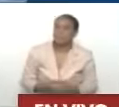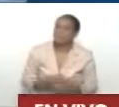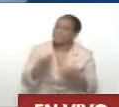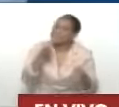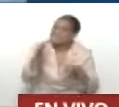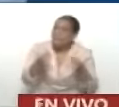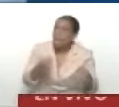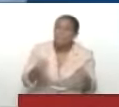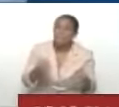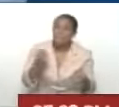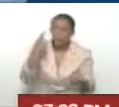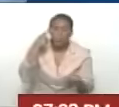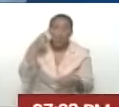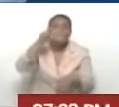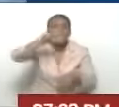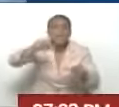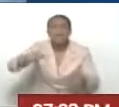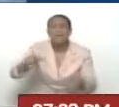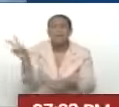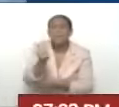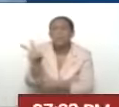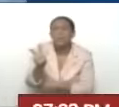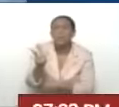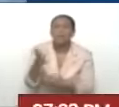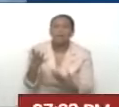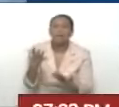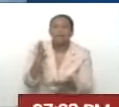Siempre nos han subestimado.